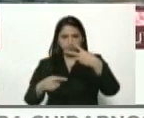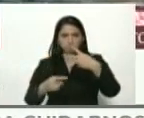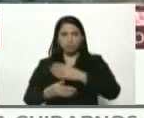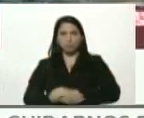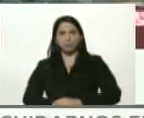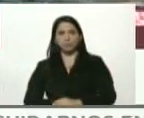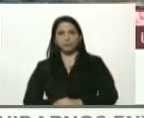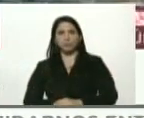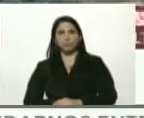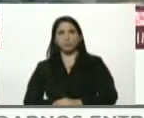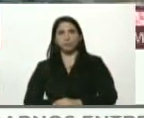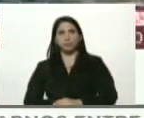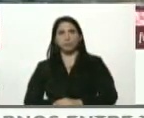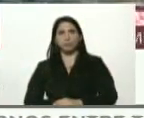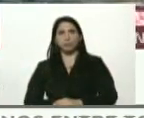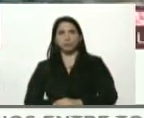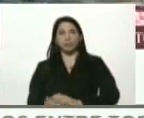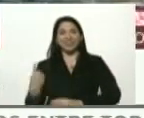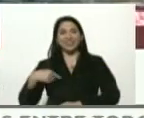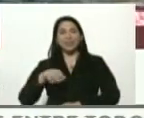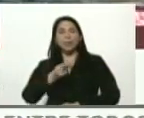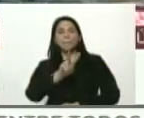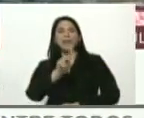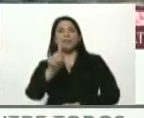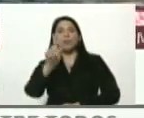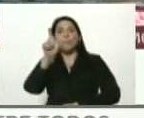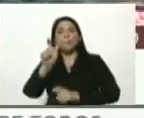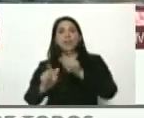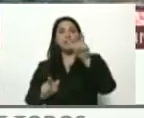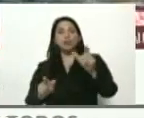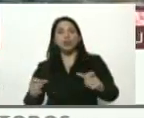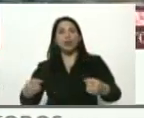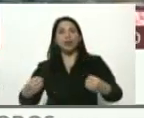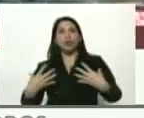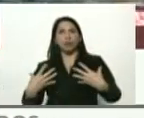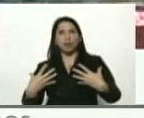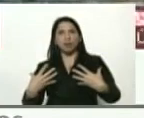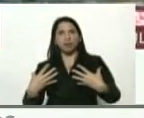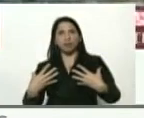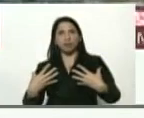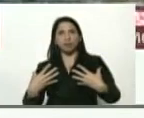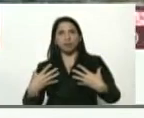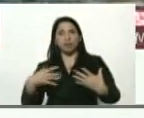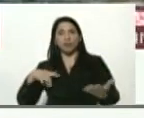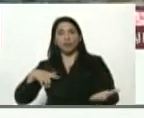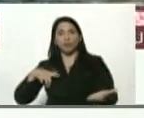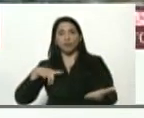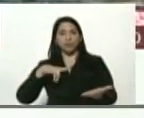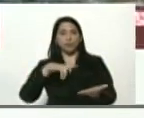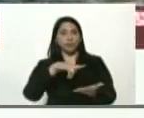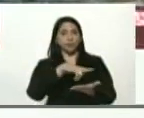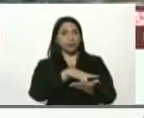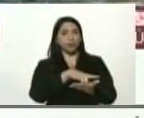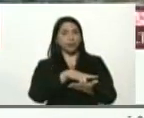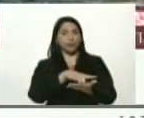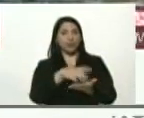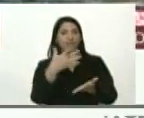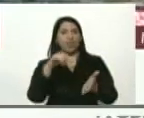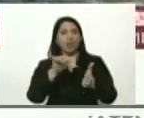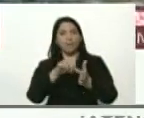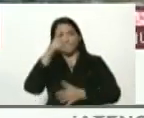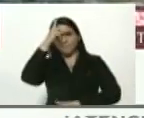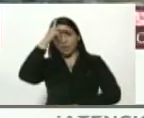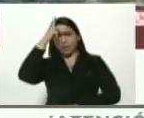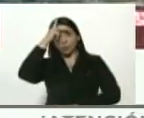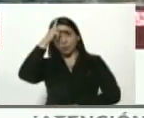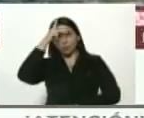en las siguientes categorías. Tenemos 21 personas contagiadas en un vuelo procedente de Perú,